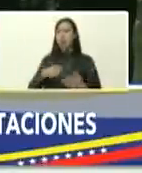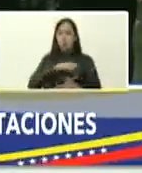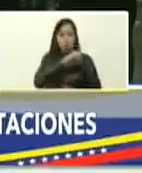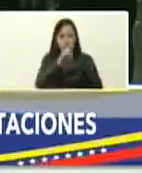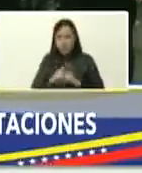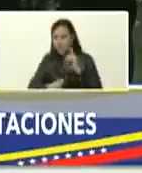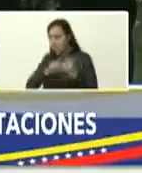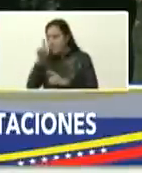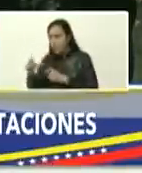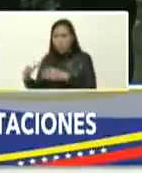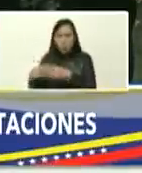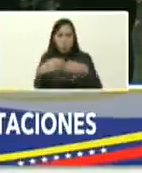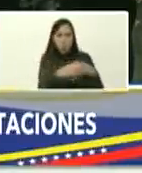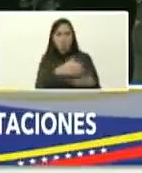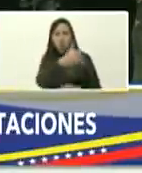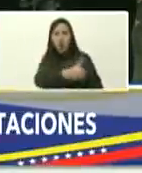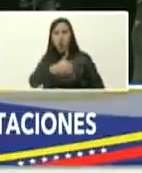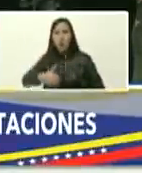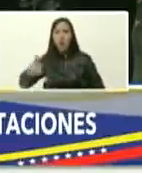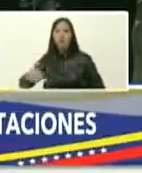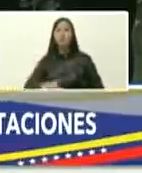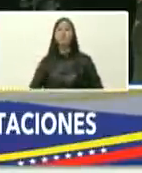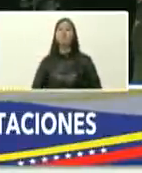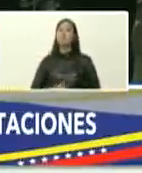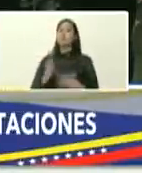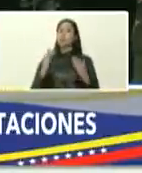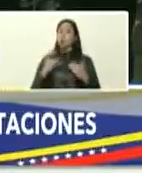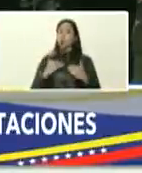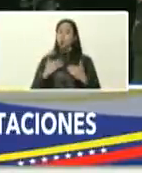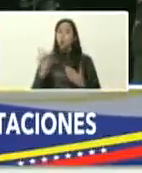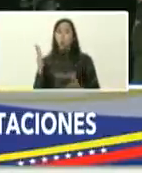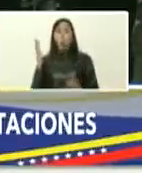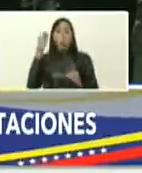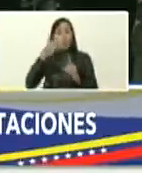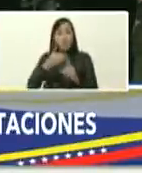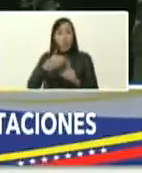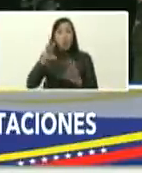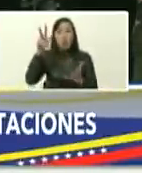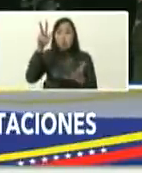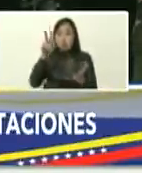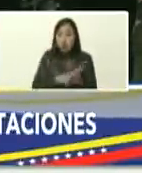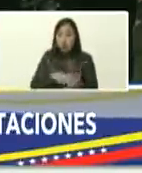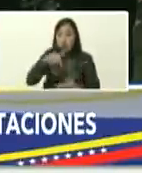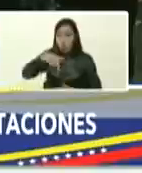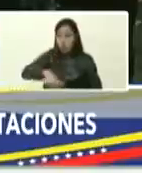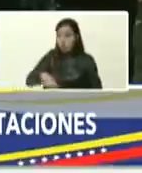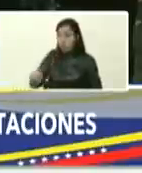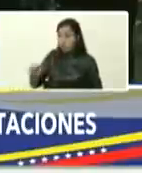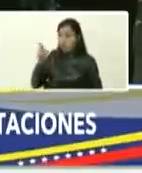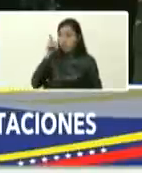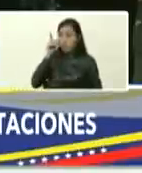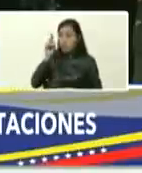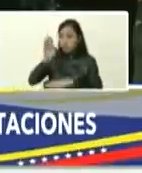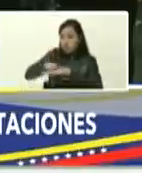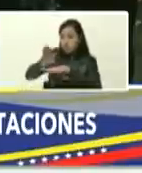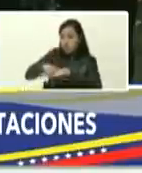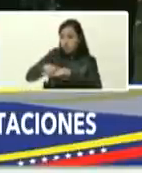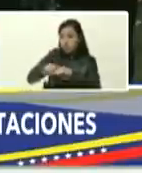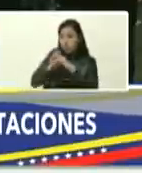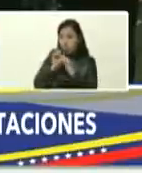los sectores. Y yo he puesto una meta que ratifico aquí, señora vicepresidenta. Es